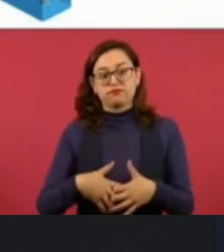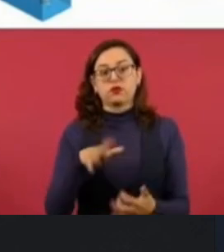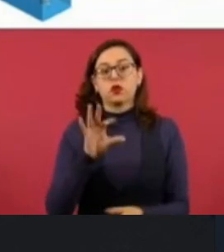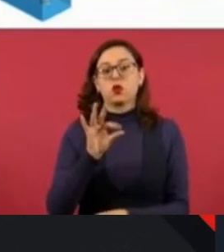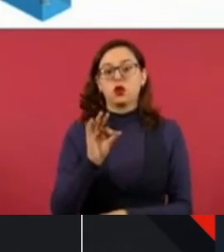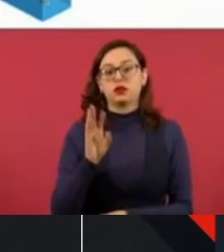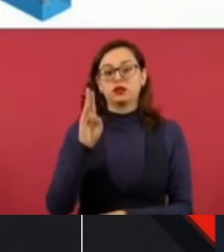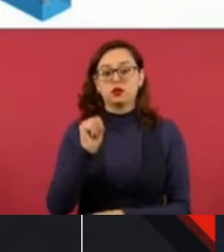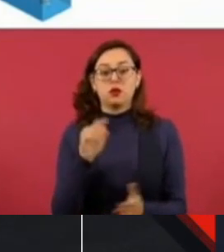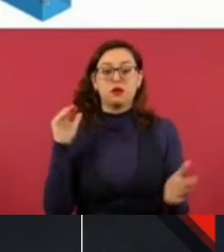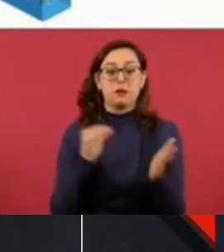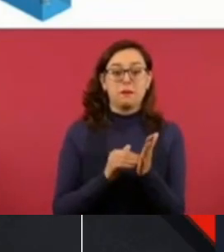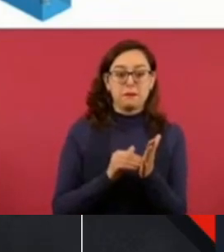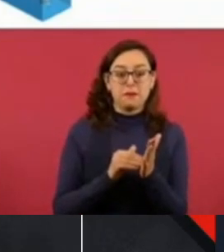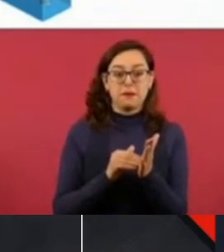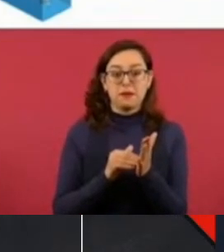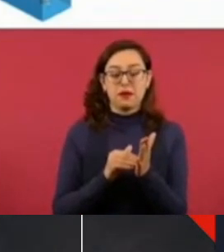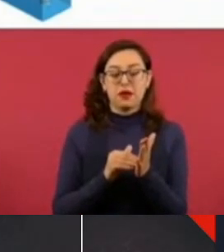de